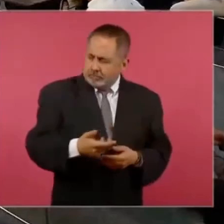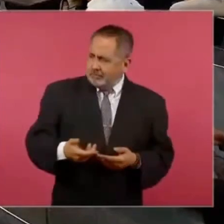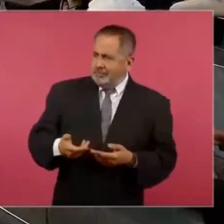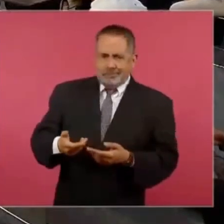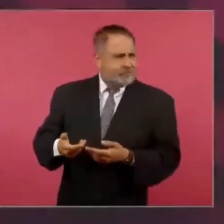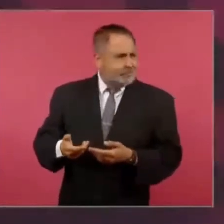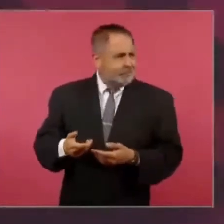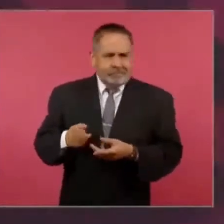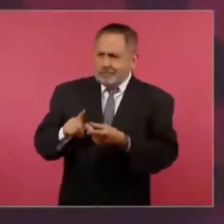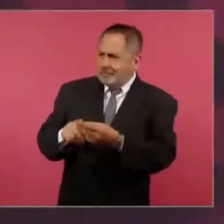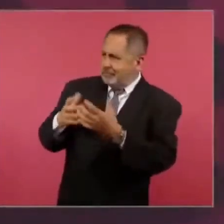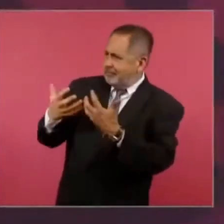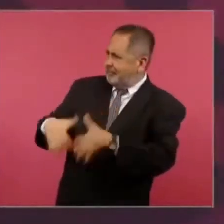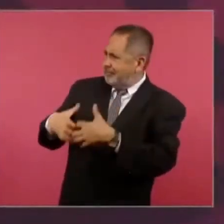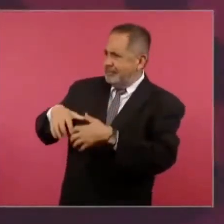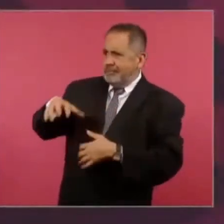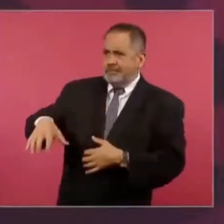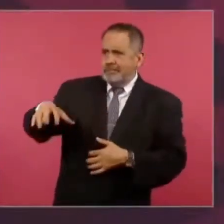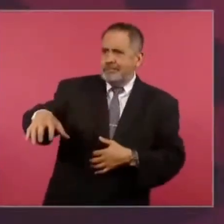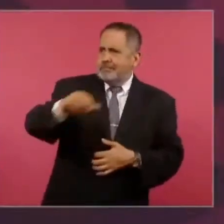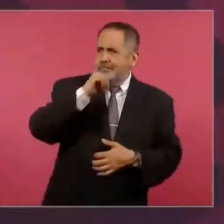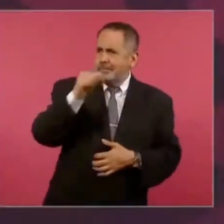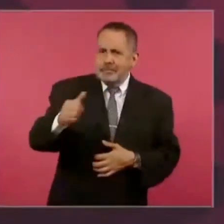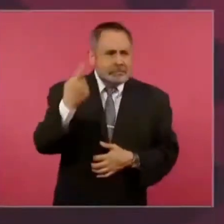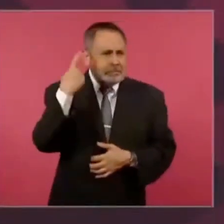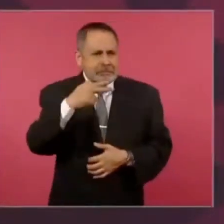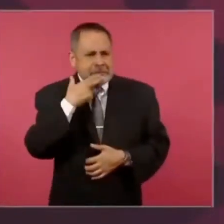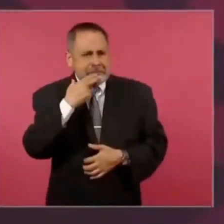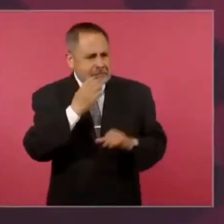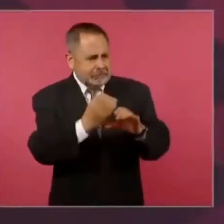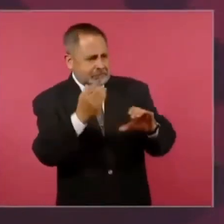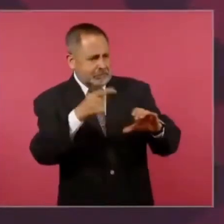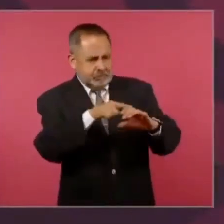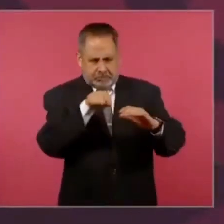para los gasoductos y contratos